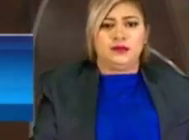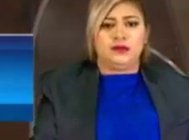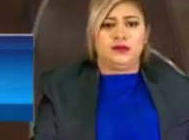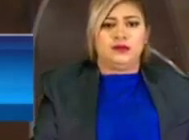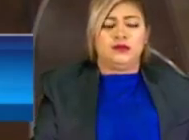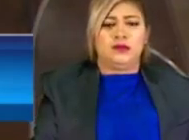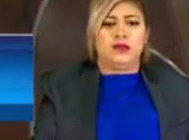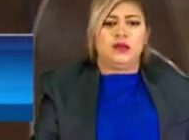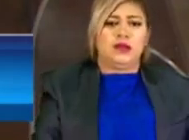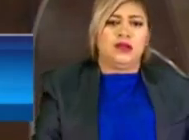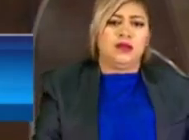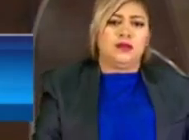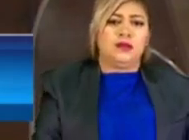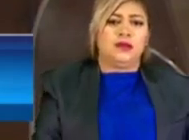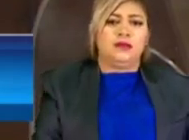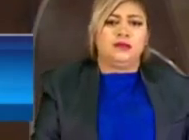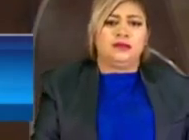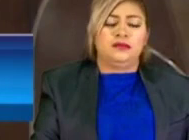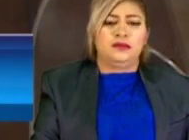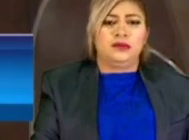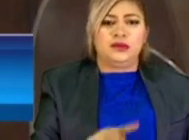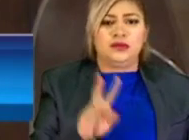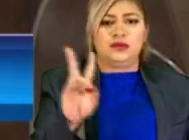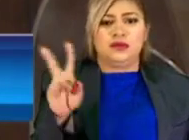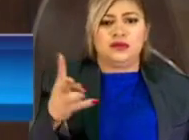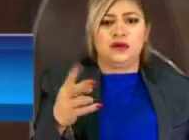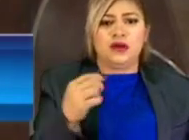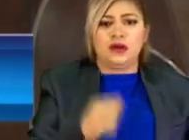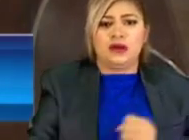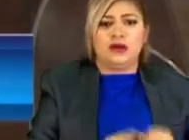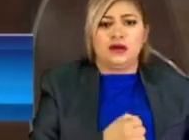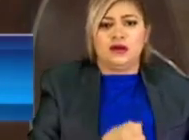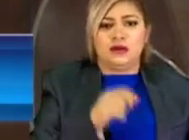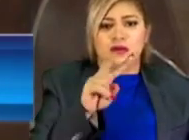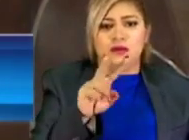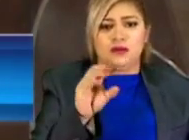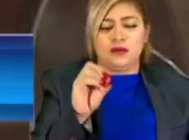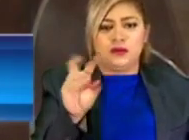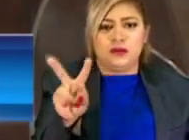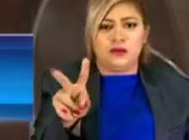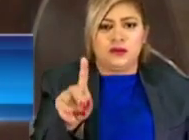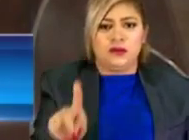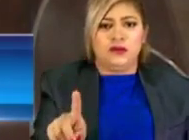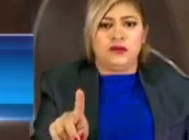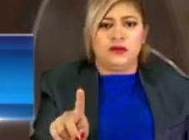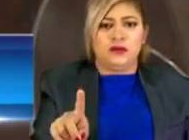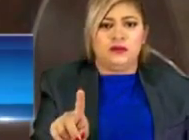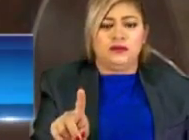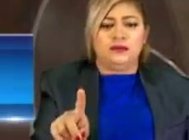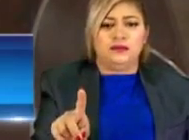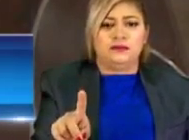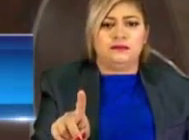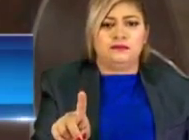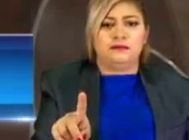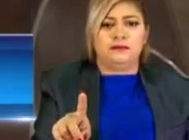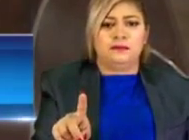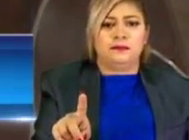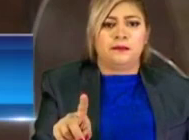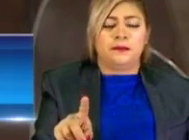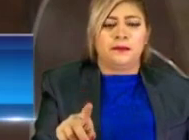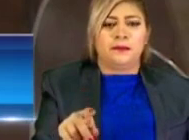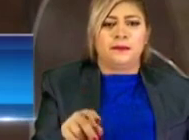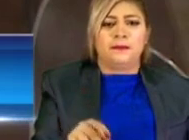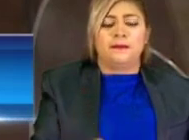Asimismo, durante el segundo semestre del año 2021, los subsidios energéticos asumidos por el